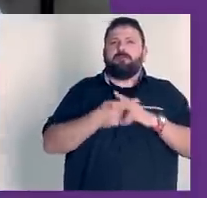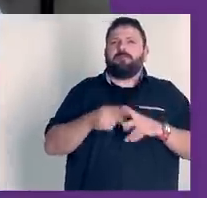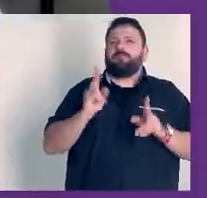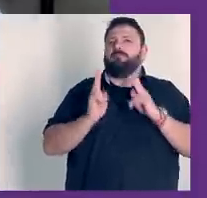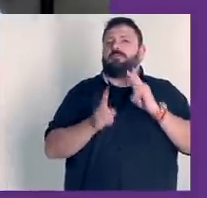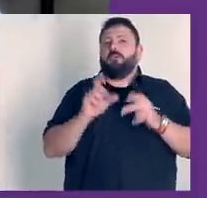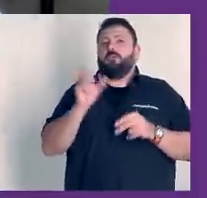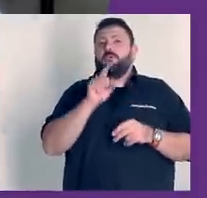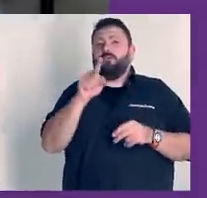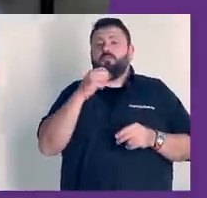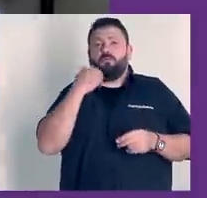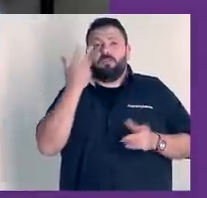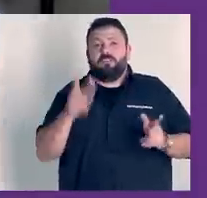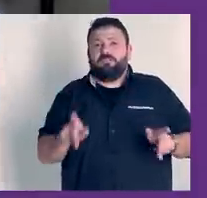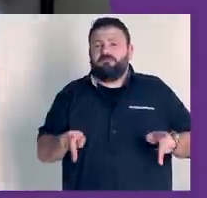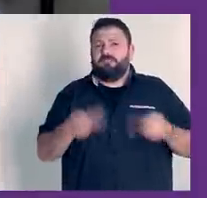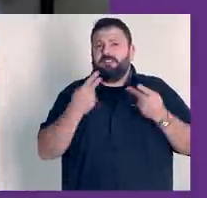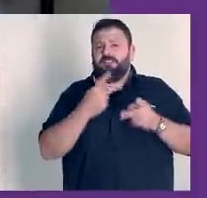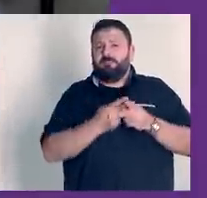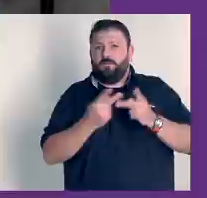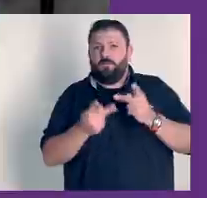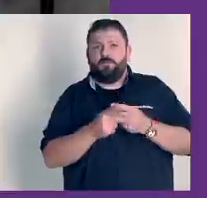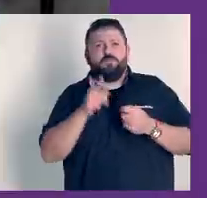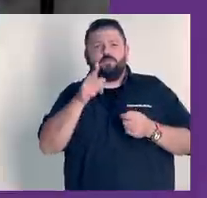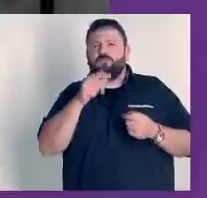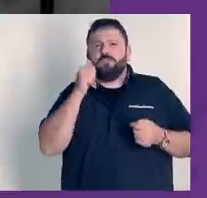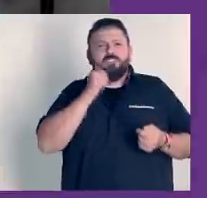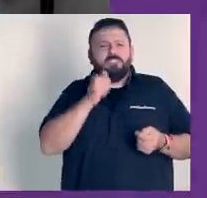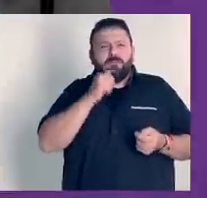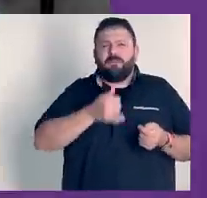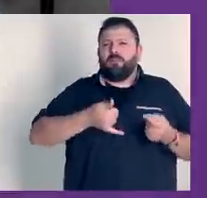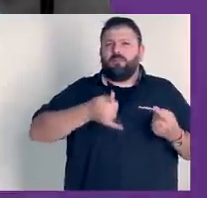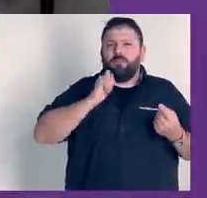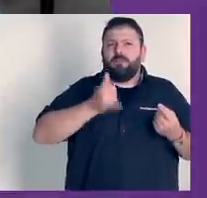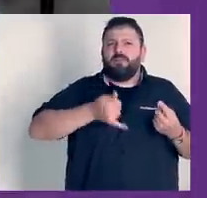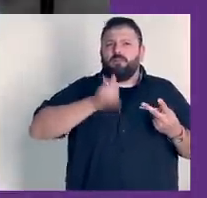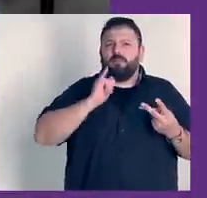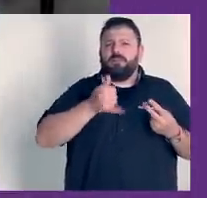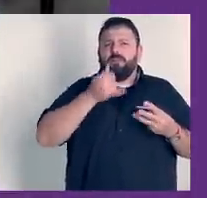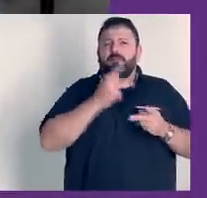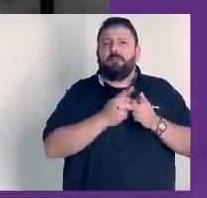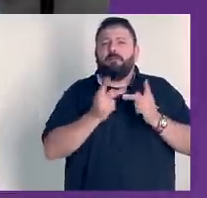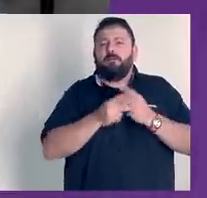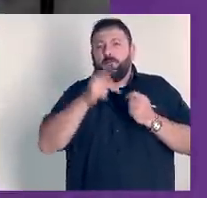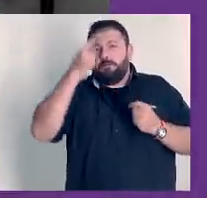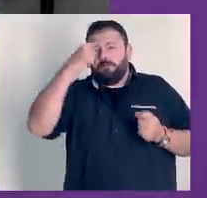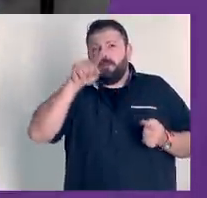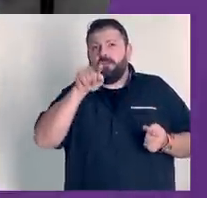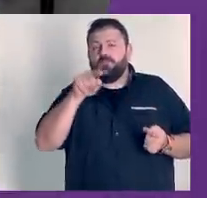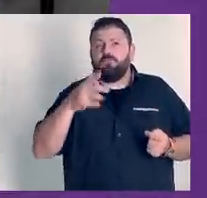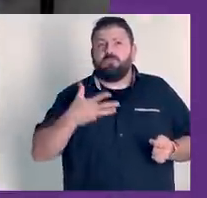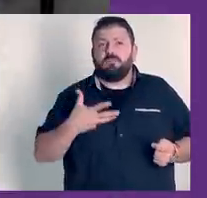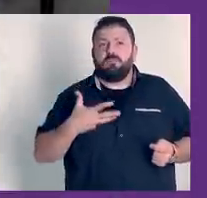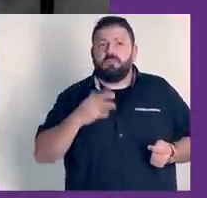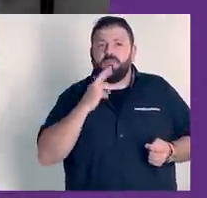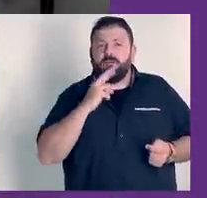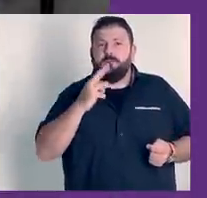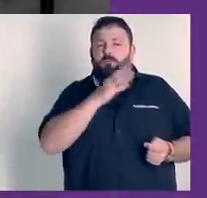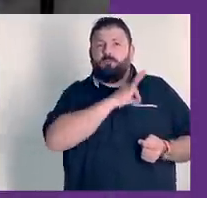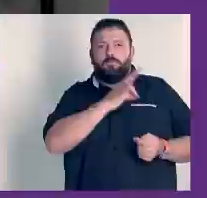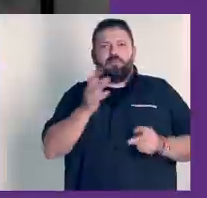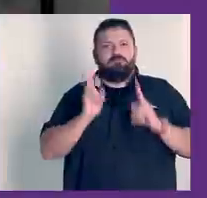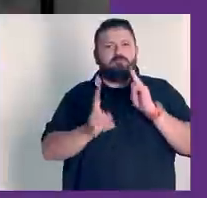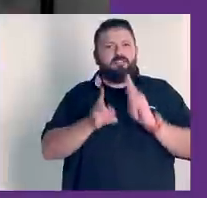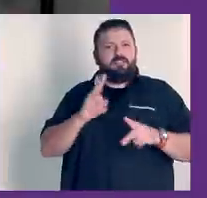vender mucho producto, lo único que tienes que hacer es tomar mucho producto para tener un resultado y poderle platicar a la gente de manera